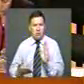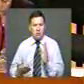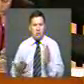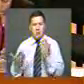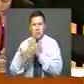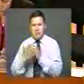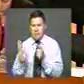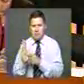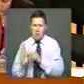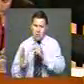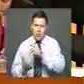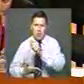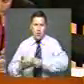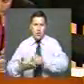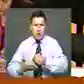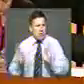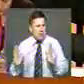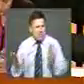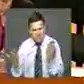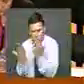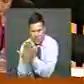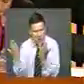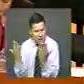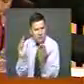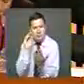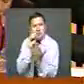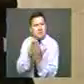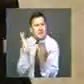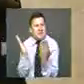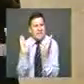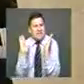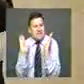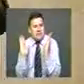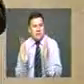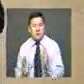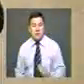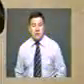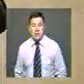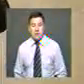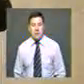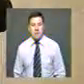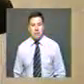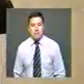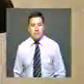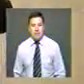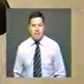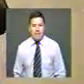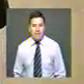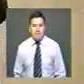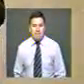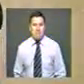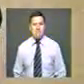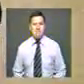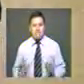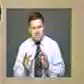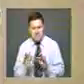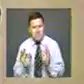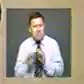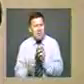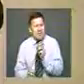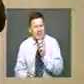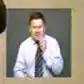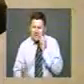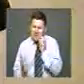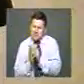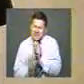convertirse en otro contrato. Desde el punto de vista de la forma, es lo más difícil que